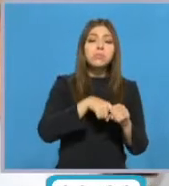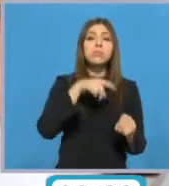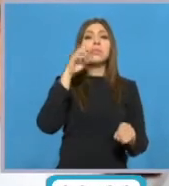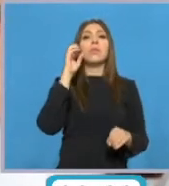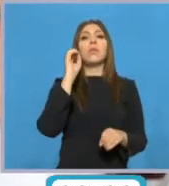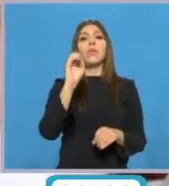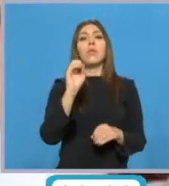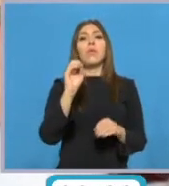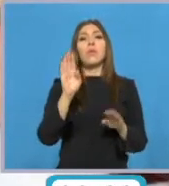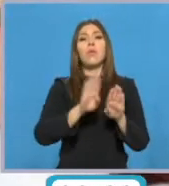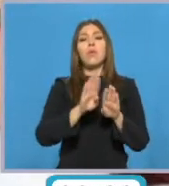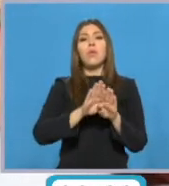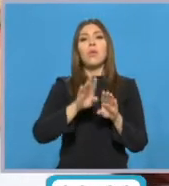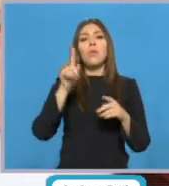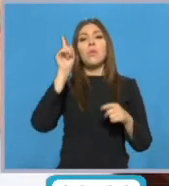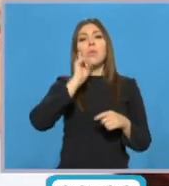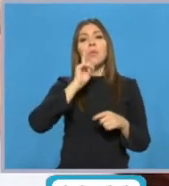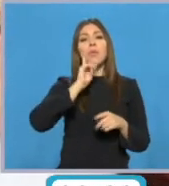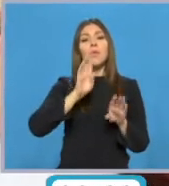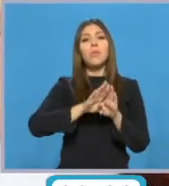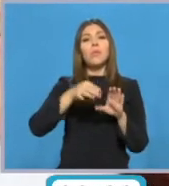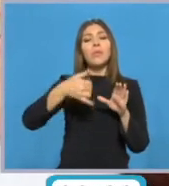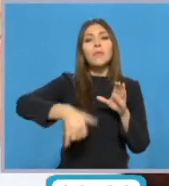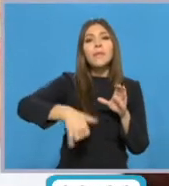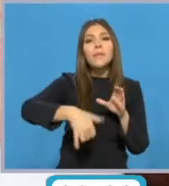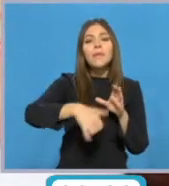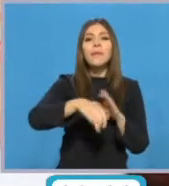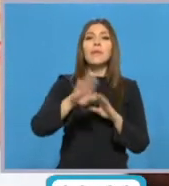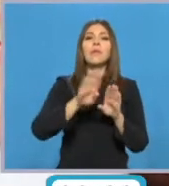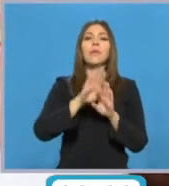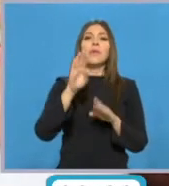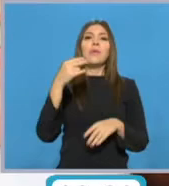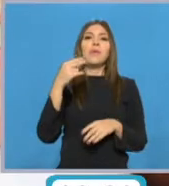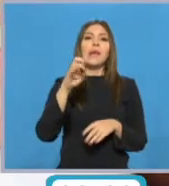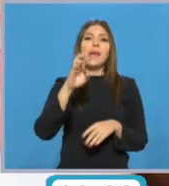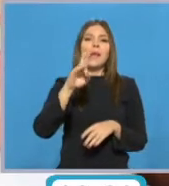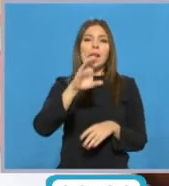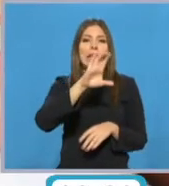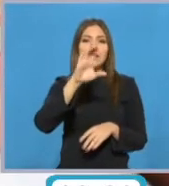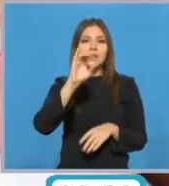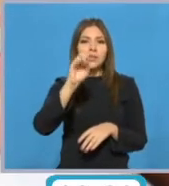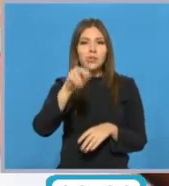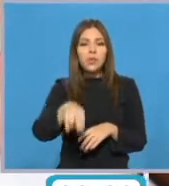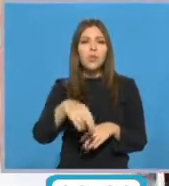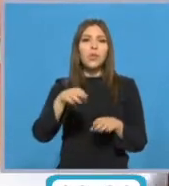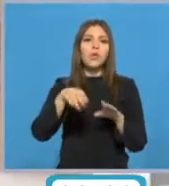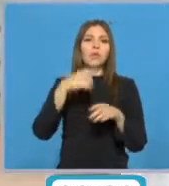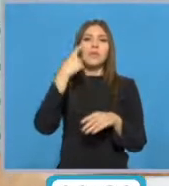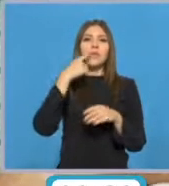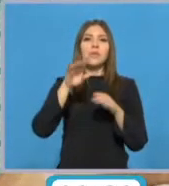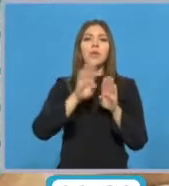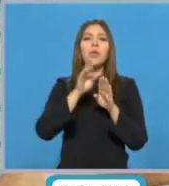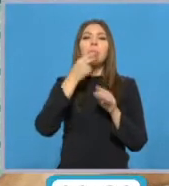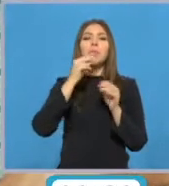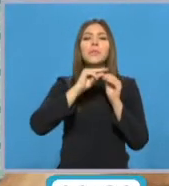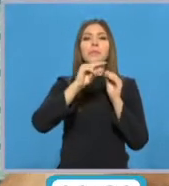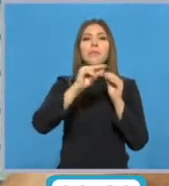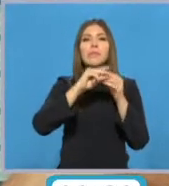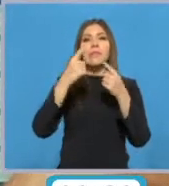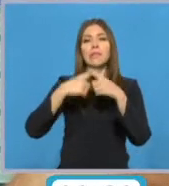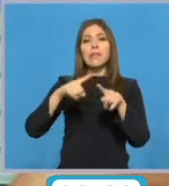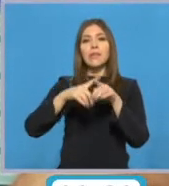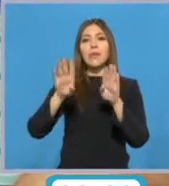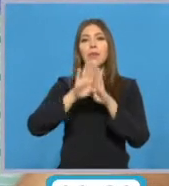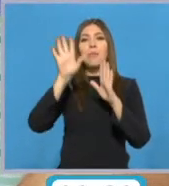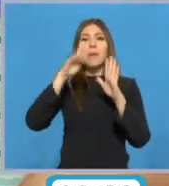lubricaciones increíbles de una jovencita Sí. de Y una 28, resistencia 30, de actores resistencia, de filmes para adultos. exactamente Y no como es de así,